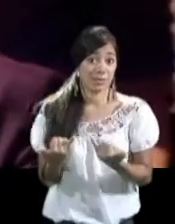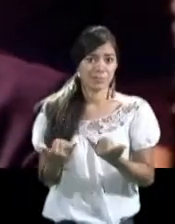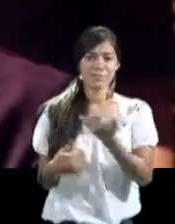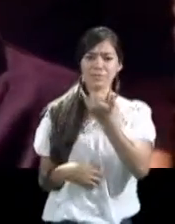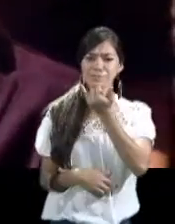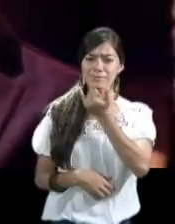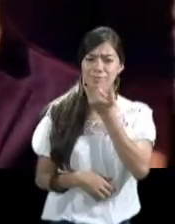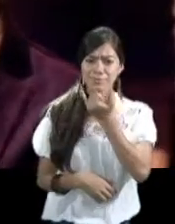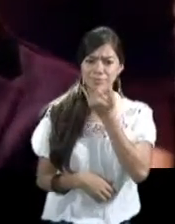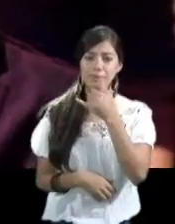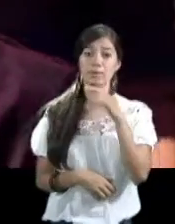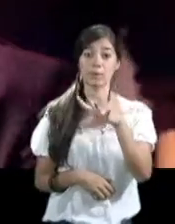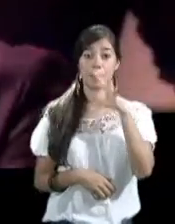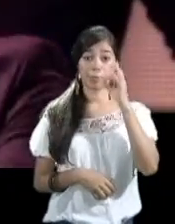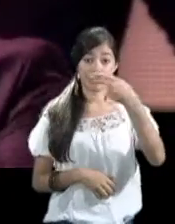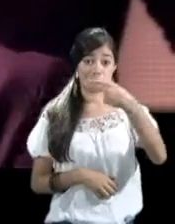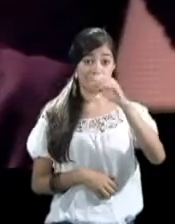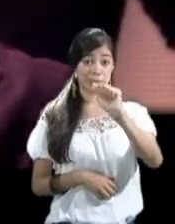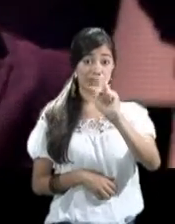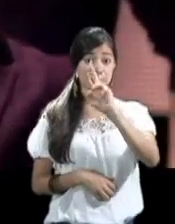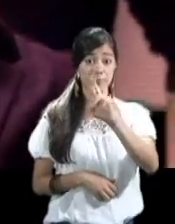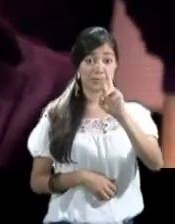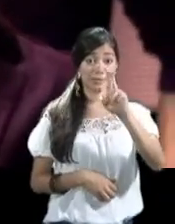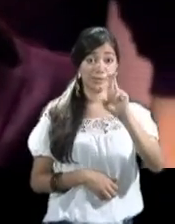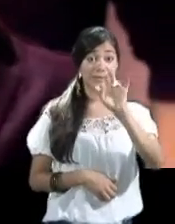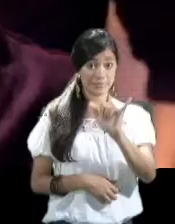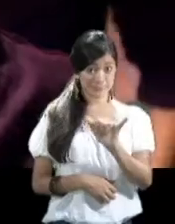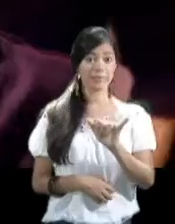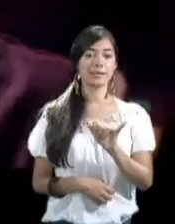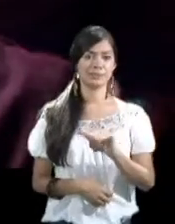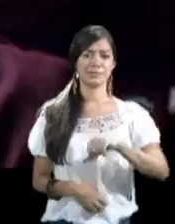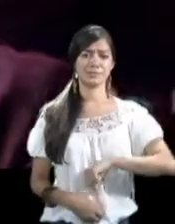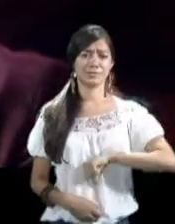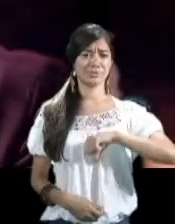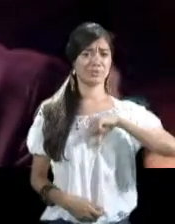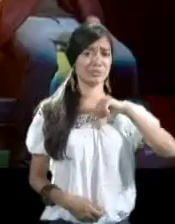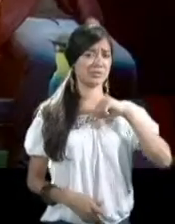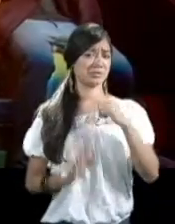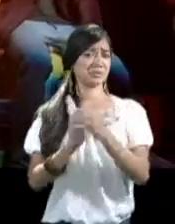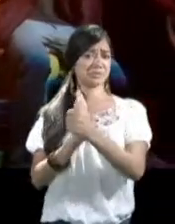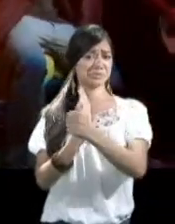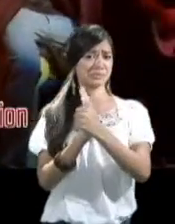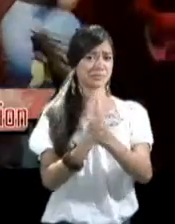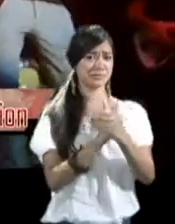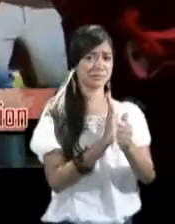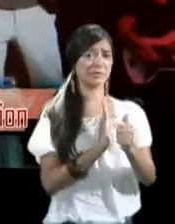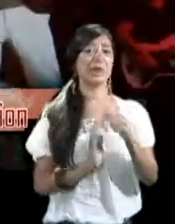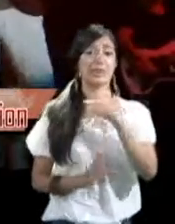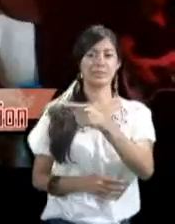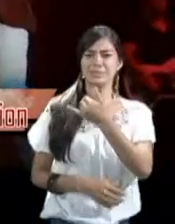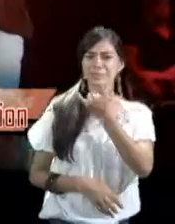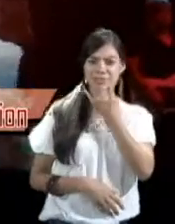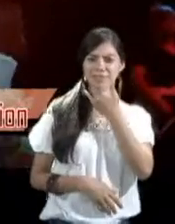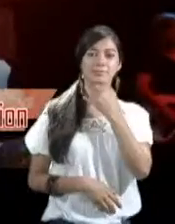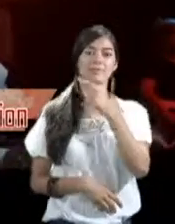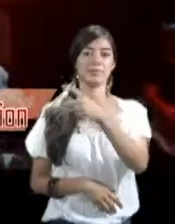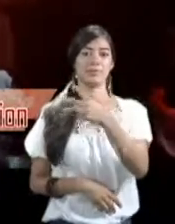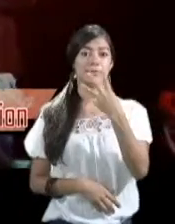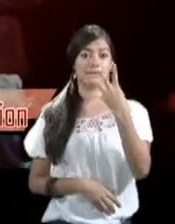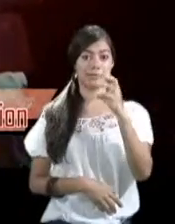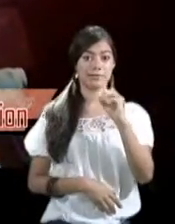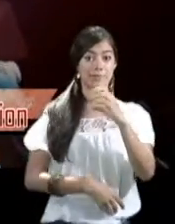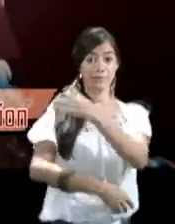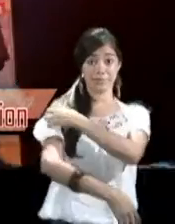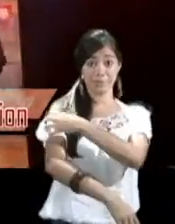ellos hace noticia por separado, Harry Styles, quien se alza como una verdadera estrella tanto por su talento como por sus excentricidades. Tiene